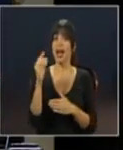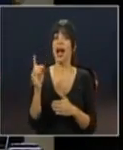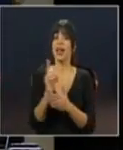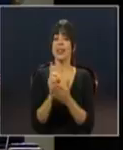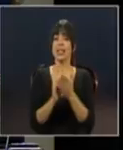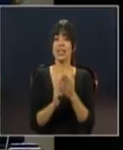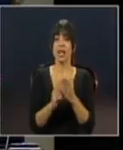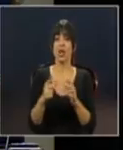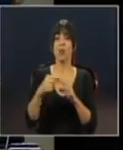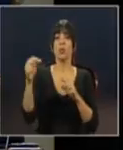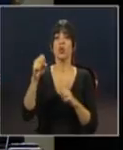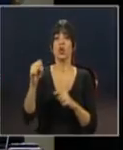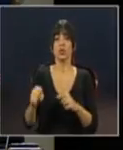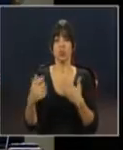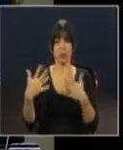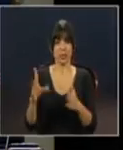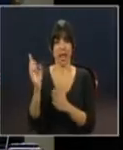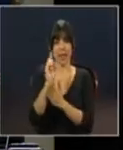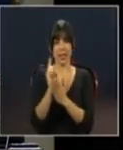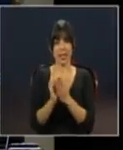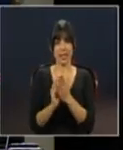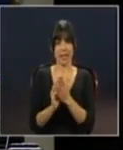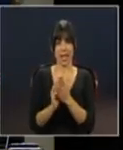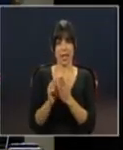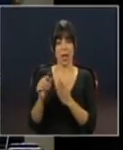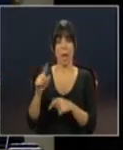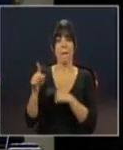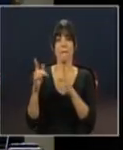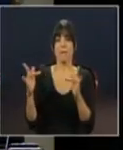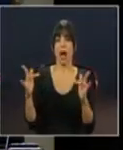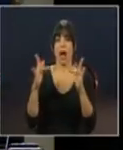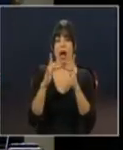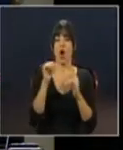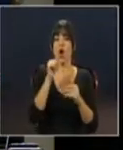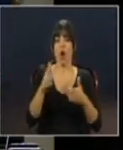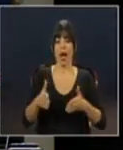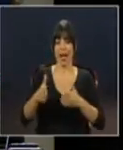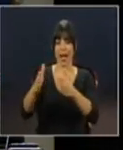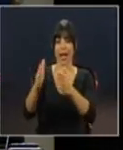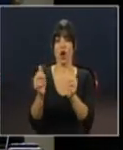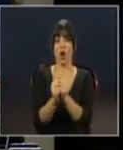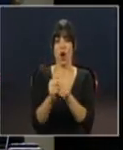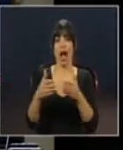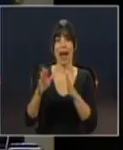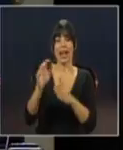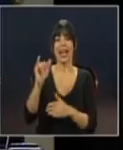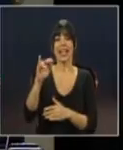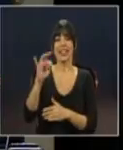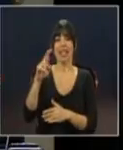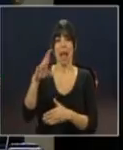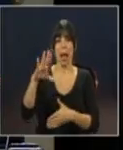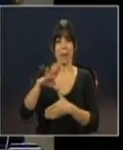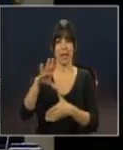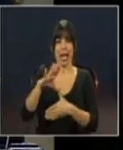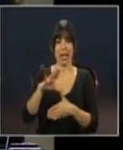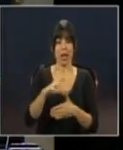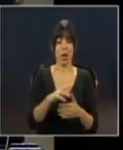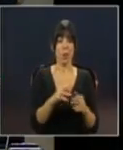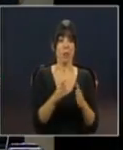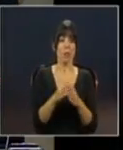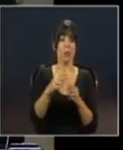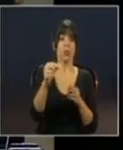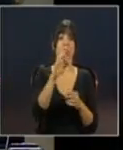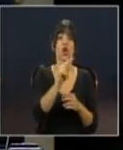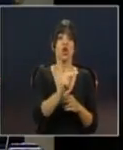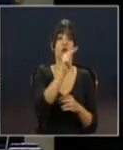de la llamada Punta Sur de esta vía que la conectará con la carretera interamericana. La construcción de la Punta Norte a 4